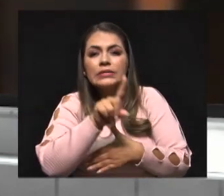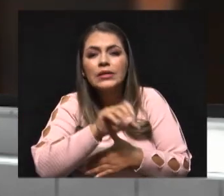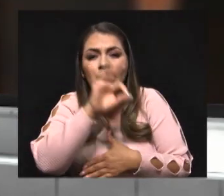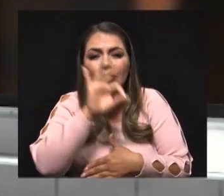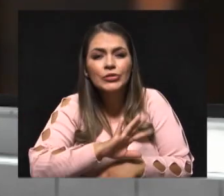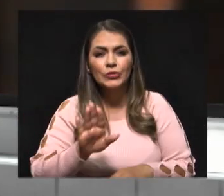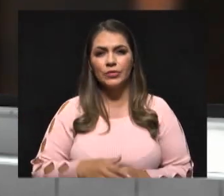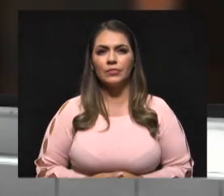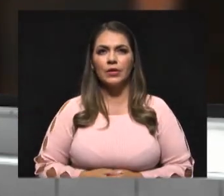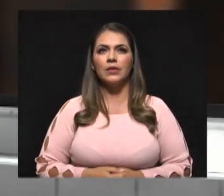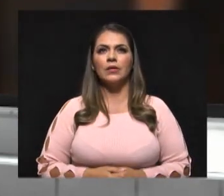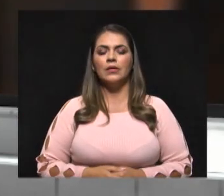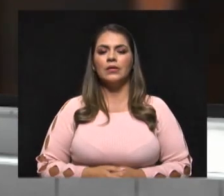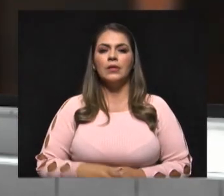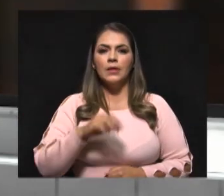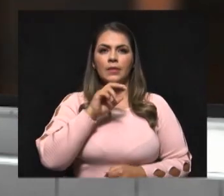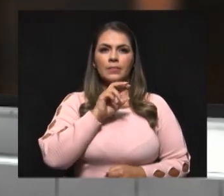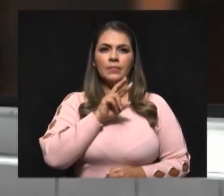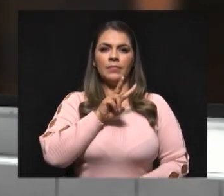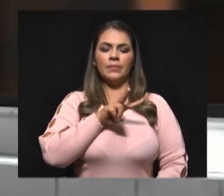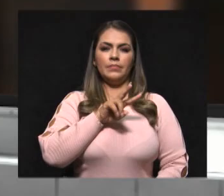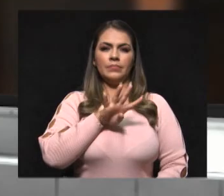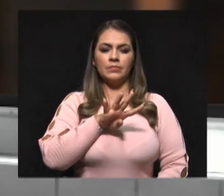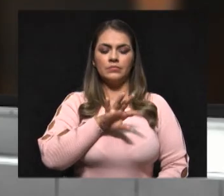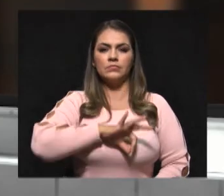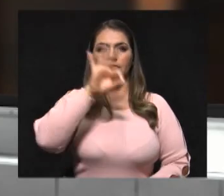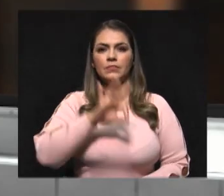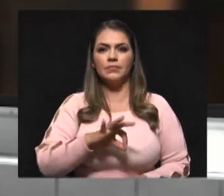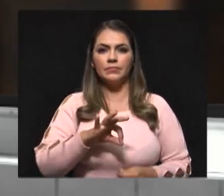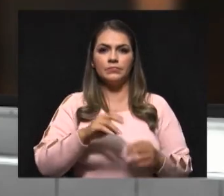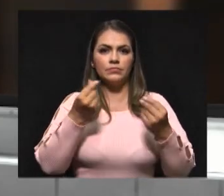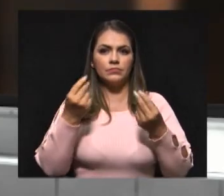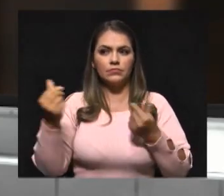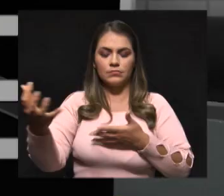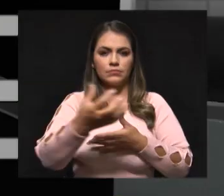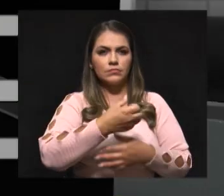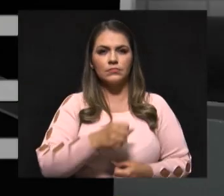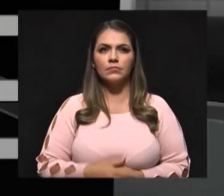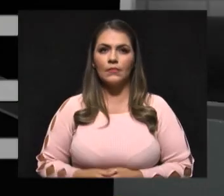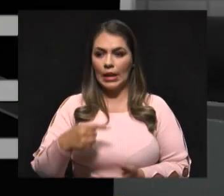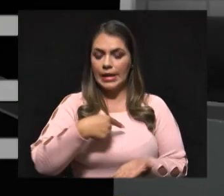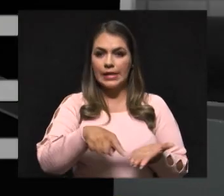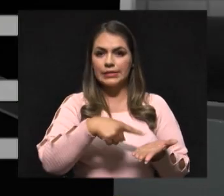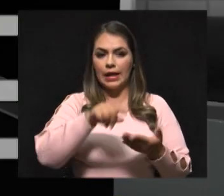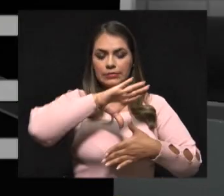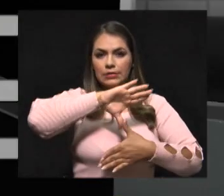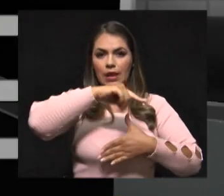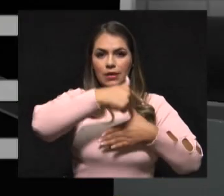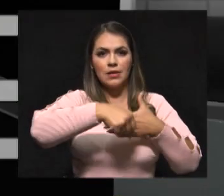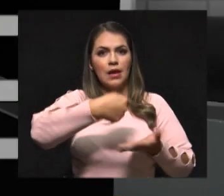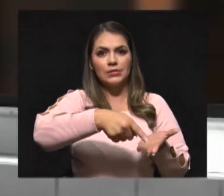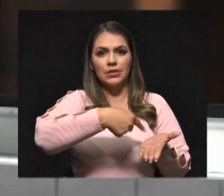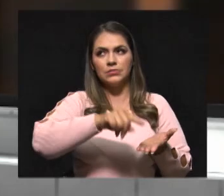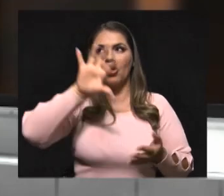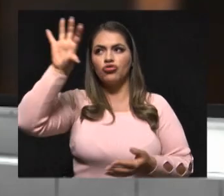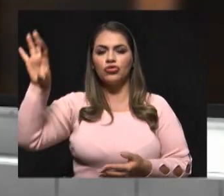pero recibe el 24 por ciento de los ingresos que se mueven en el mundo que no gastan más acá